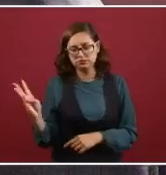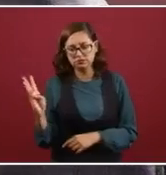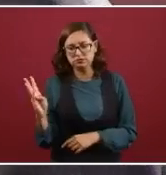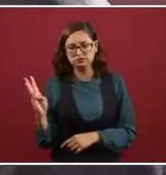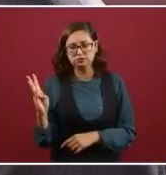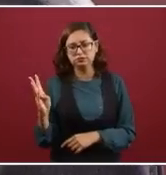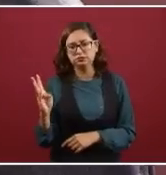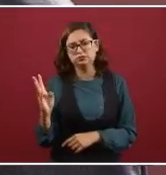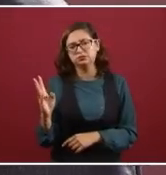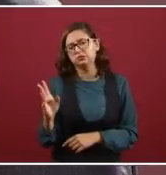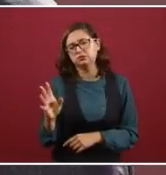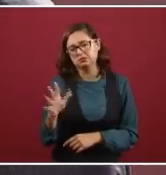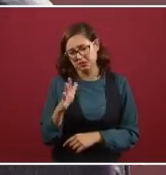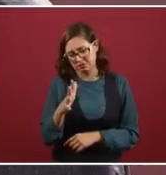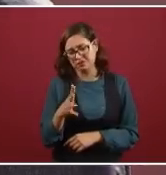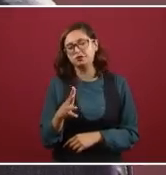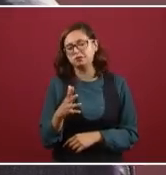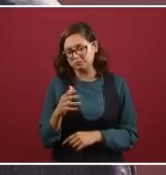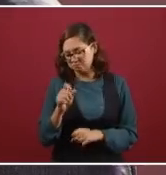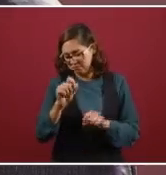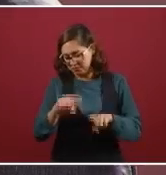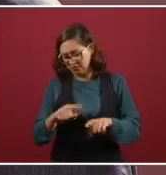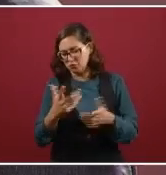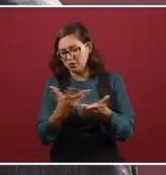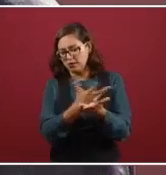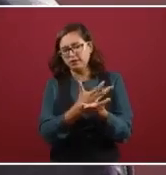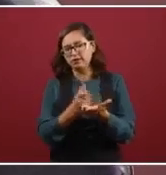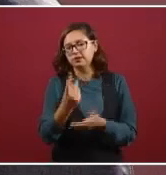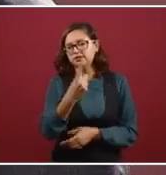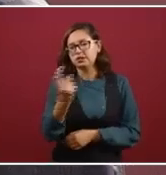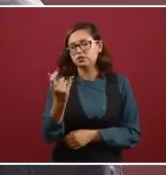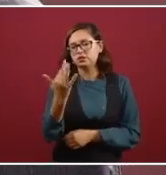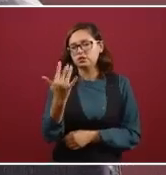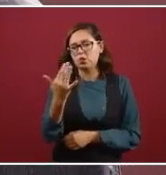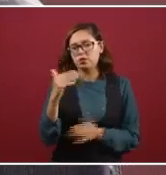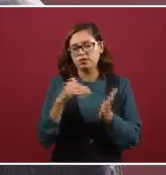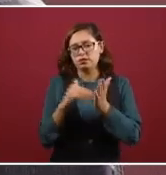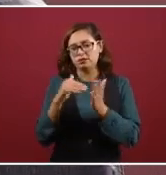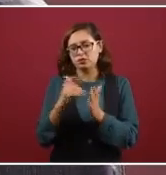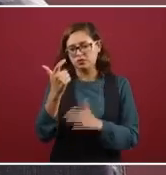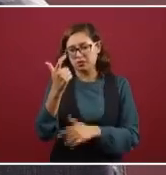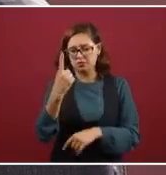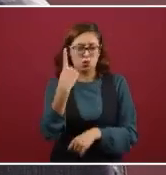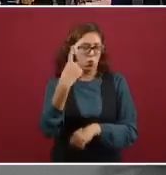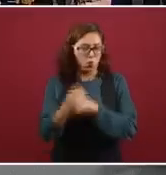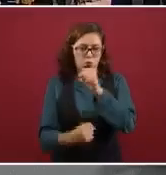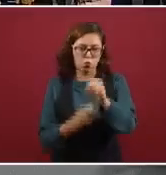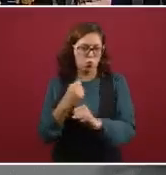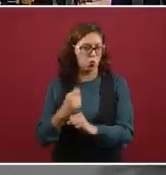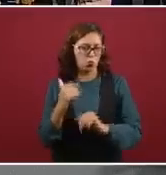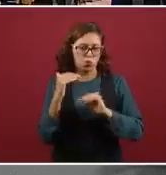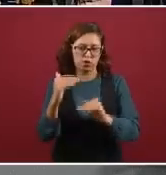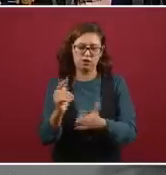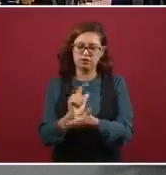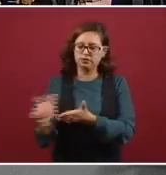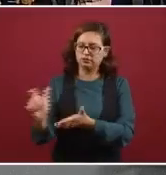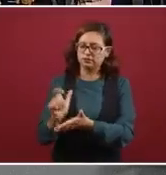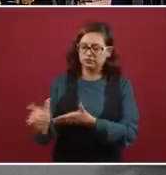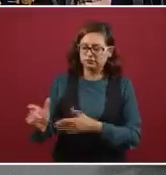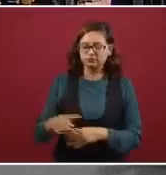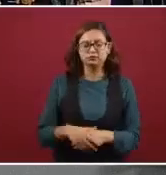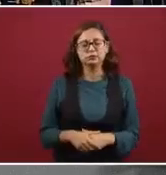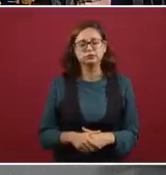son alrededor de 150 millones de pesos. Ese es el plan. ¿Más o menos de qué monto sería la